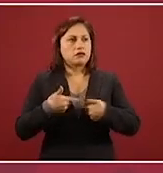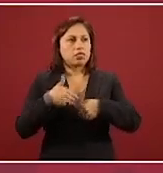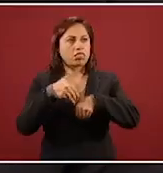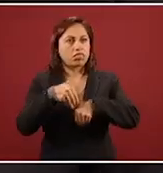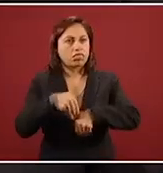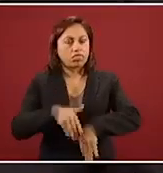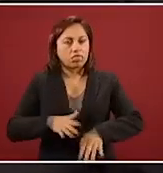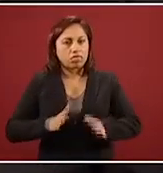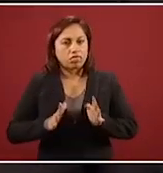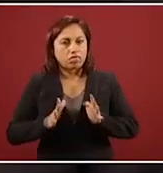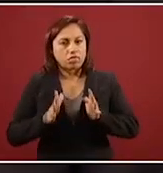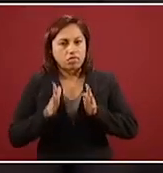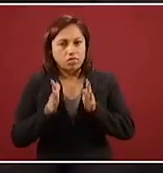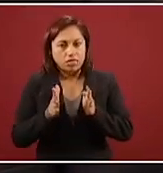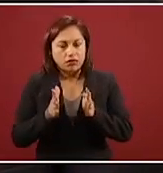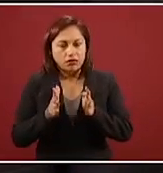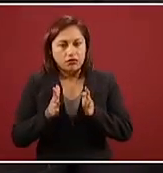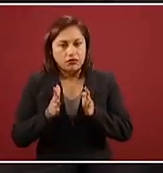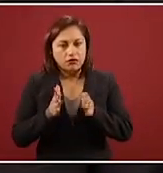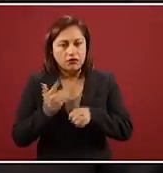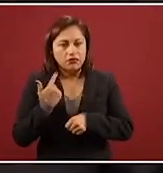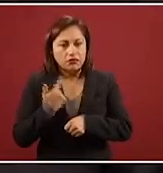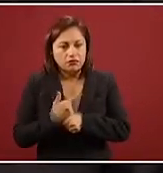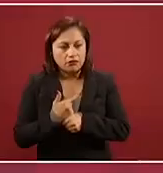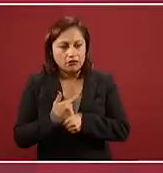Era muy común escuchar: todos son iguales,